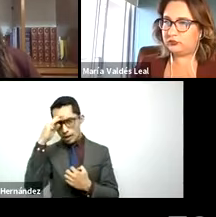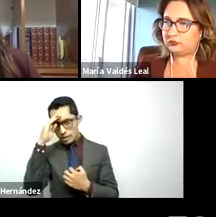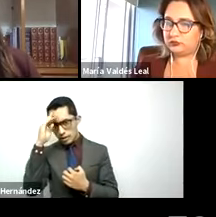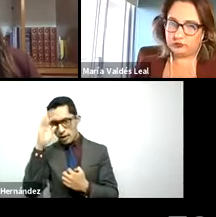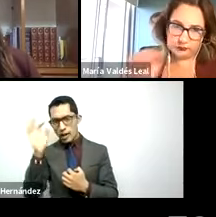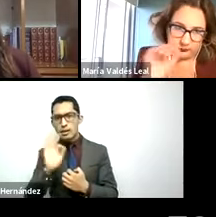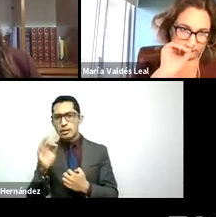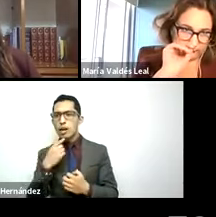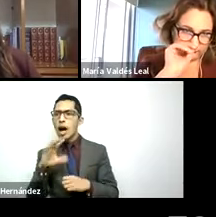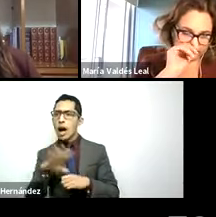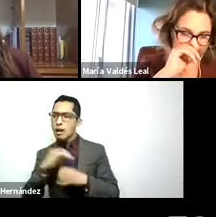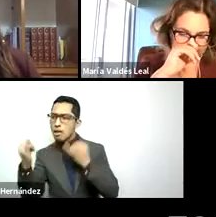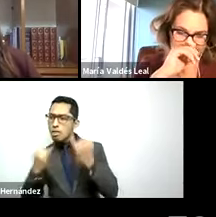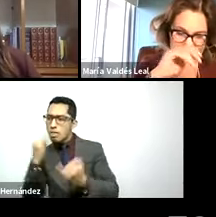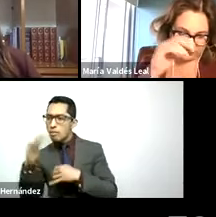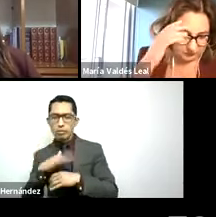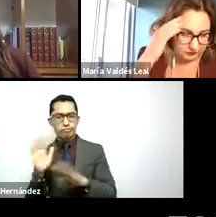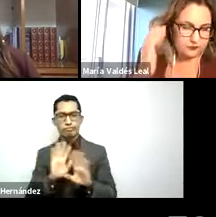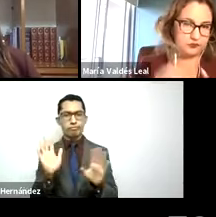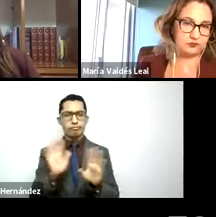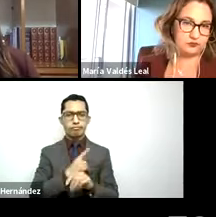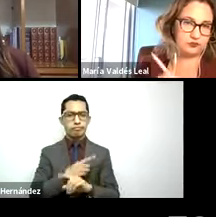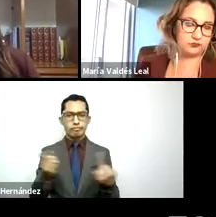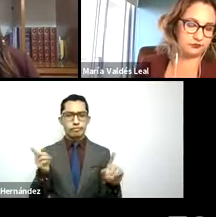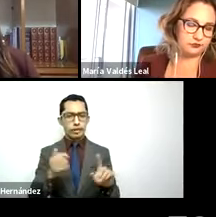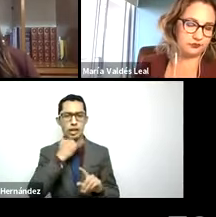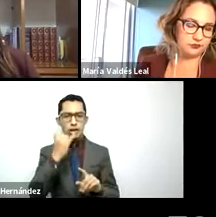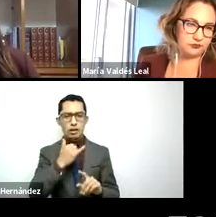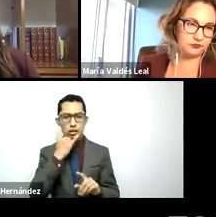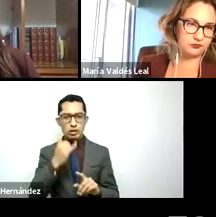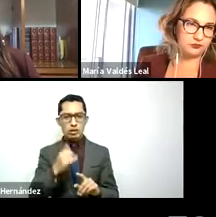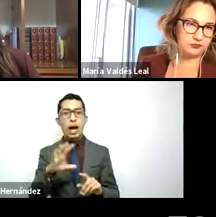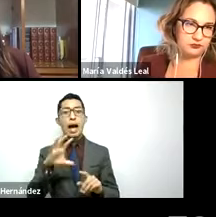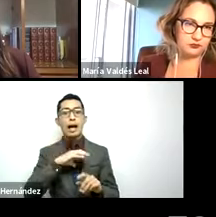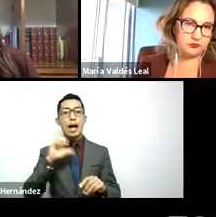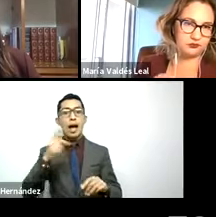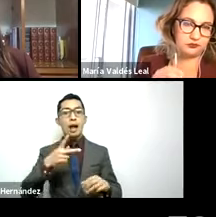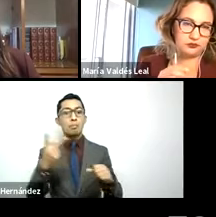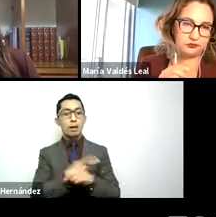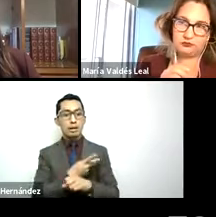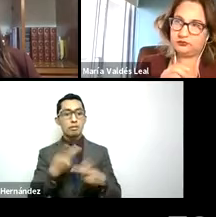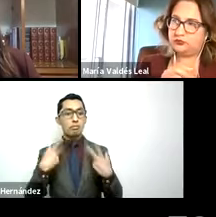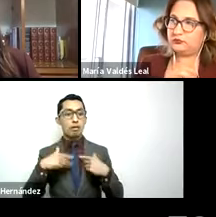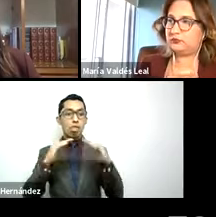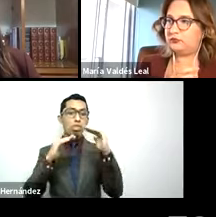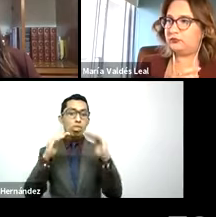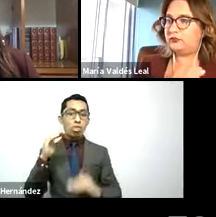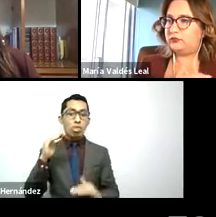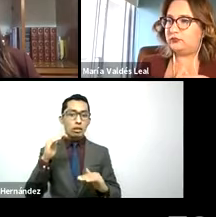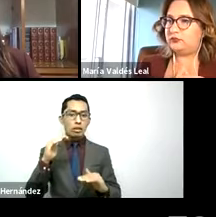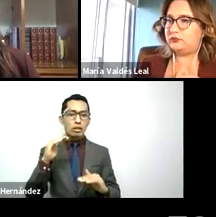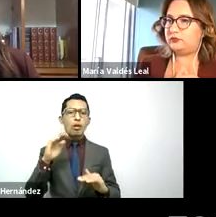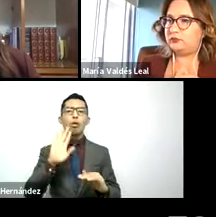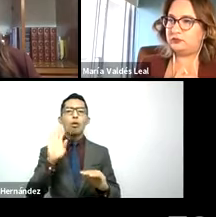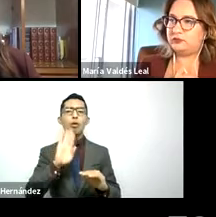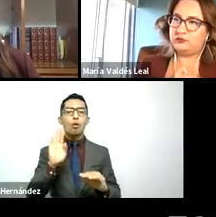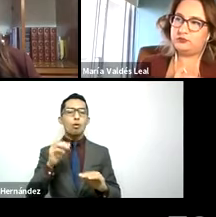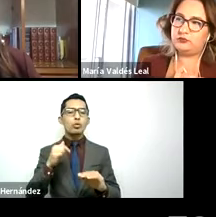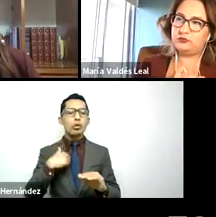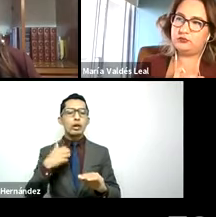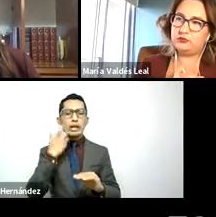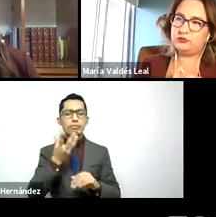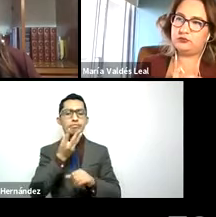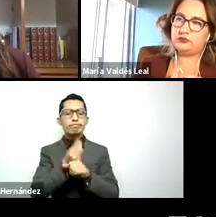generarlas. Ya les explicaba yo que es de una situación desigual estoy dándole un empujoncito, permítanme